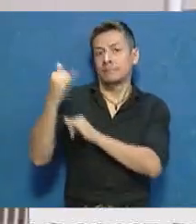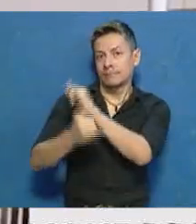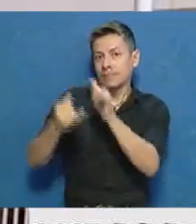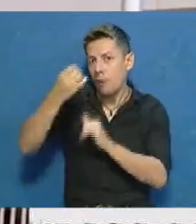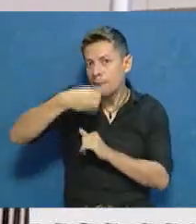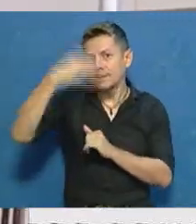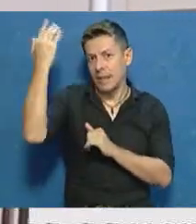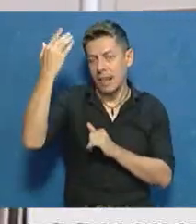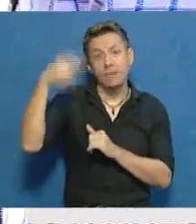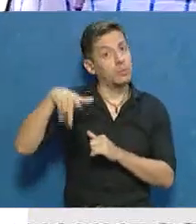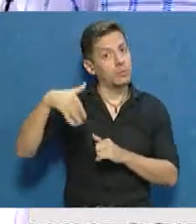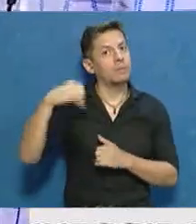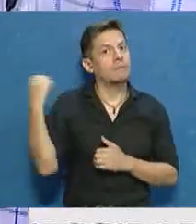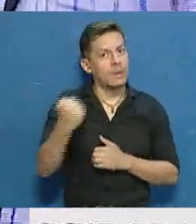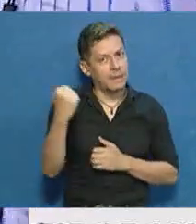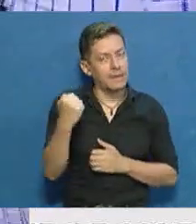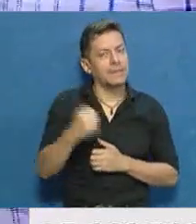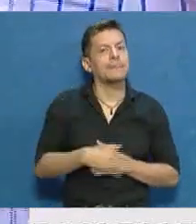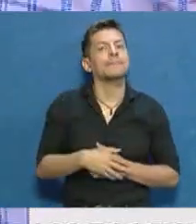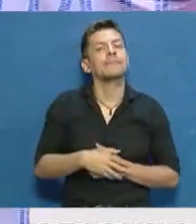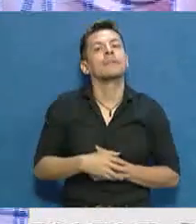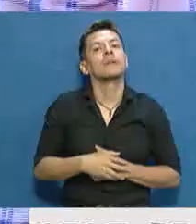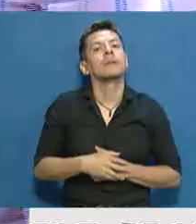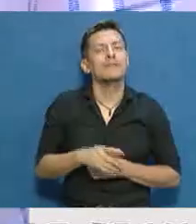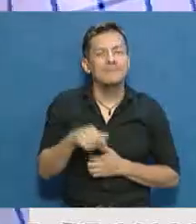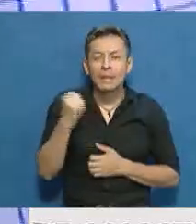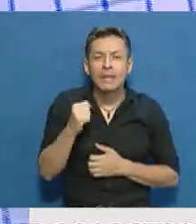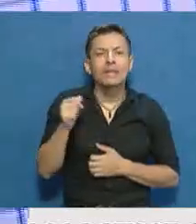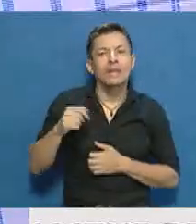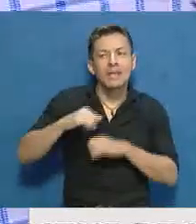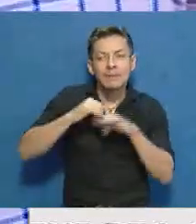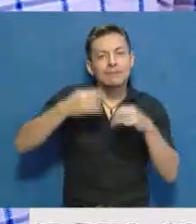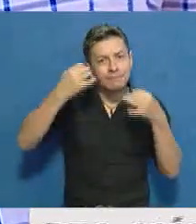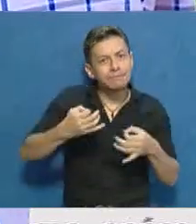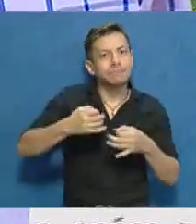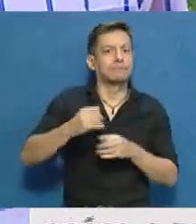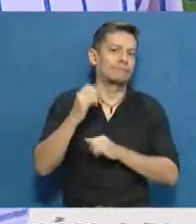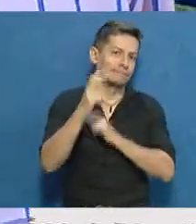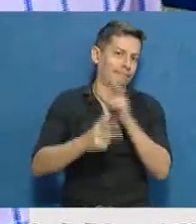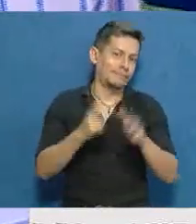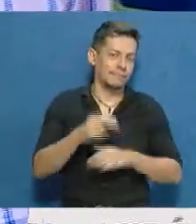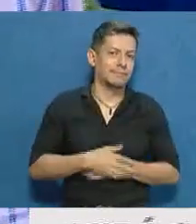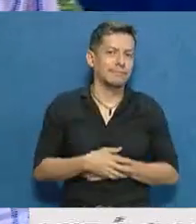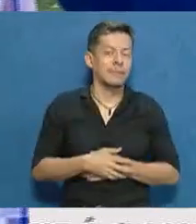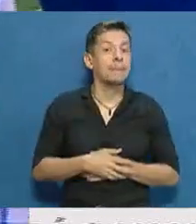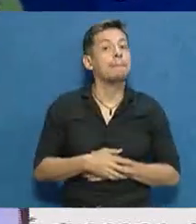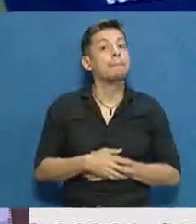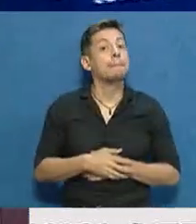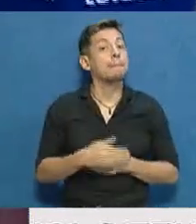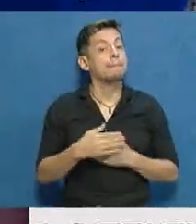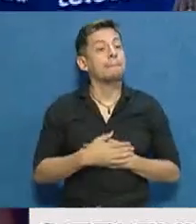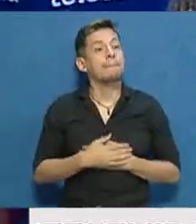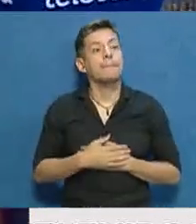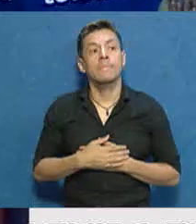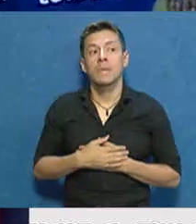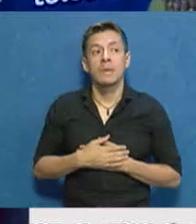por estas horas, siempre que sucede este tipo de casos, contar con la información fidedigna. En principio, ministra, bueno, ¿ya se